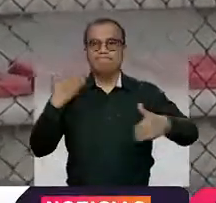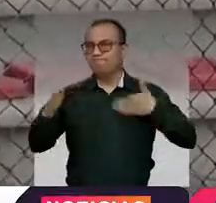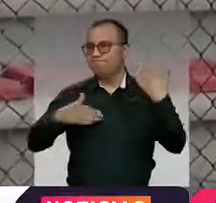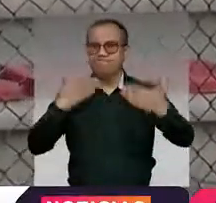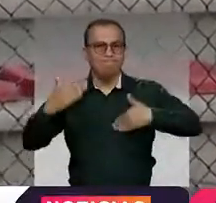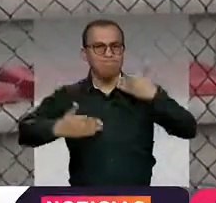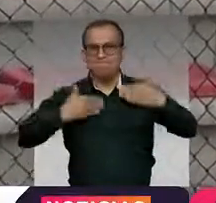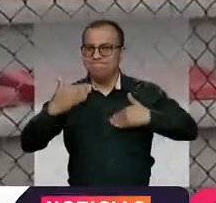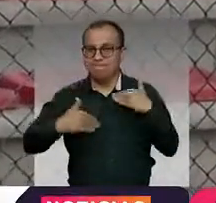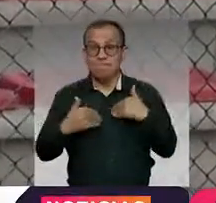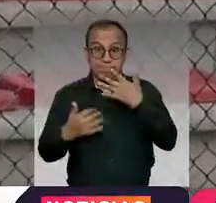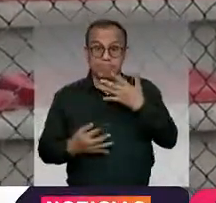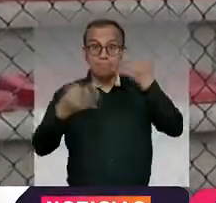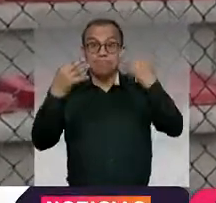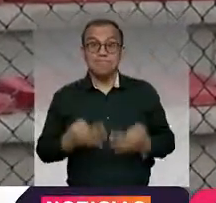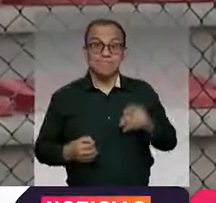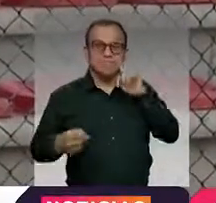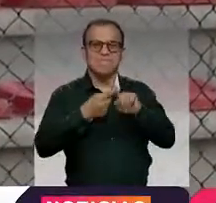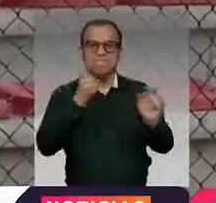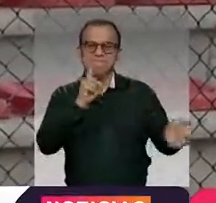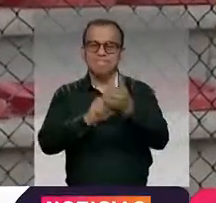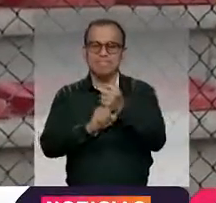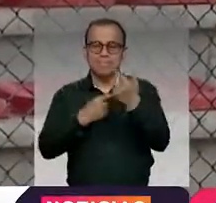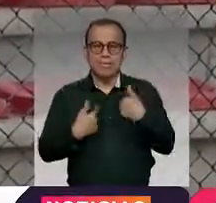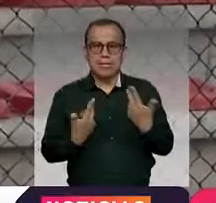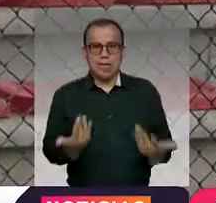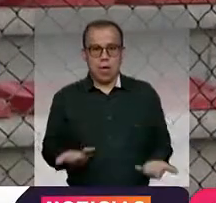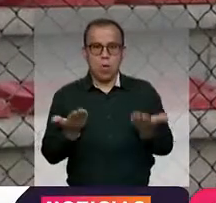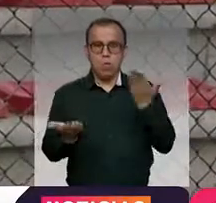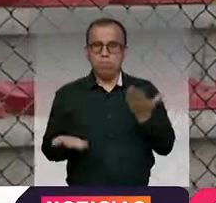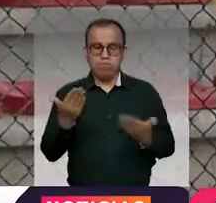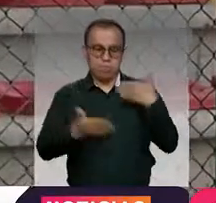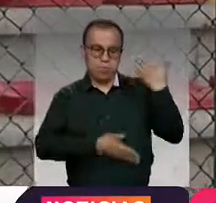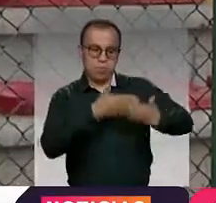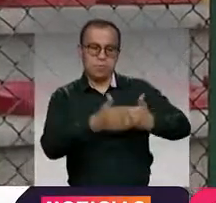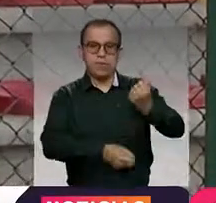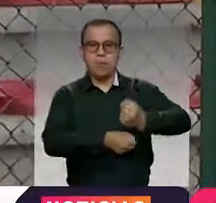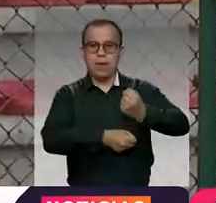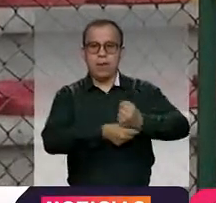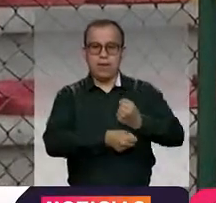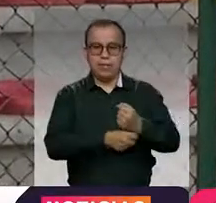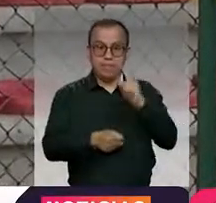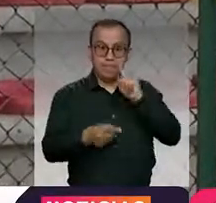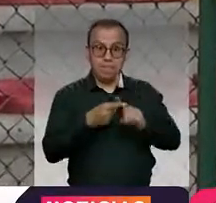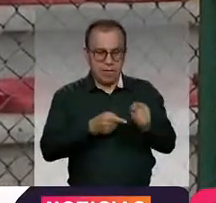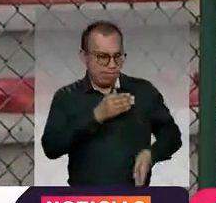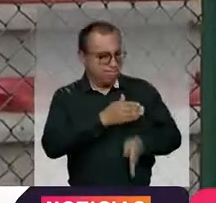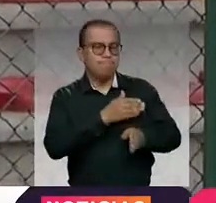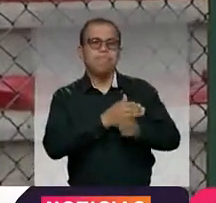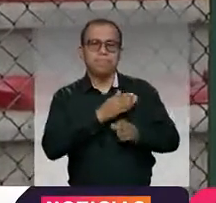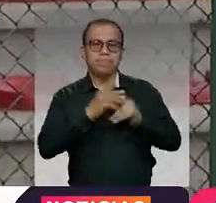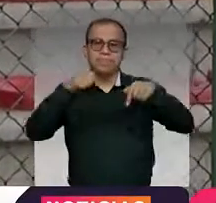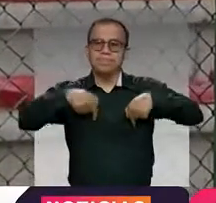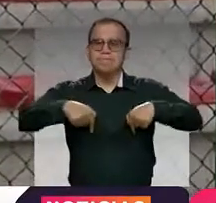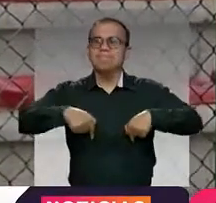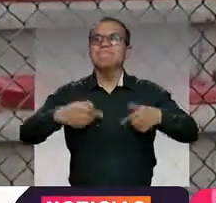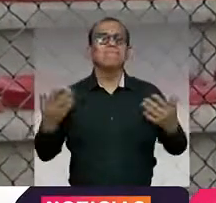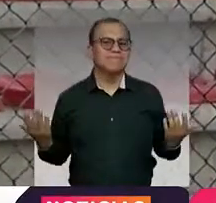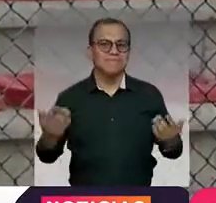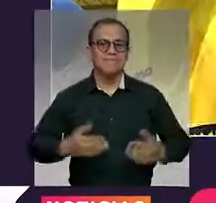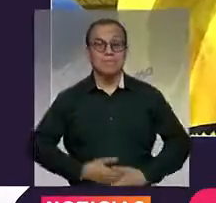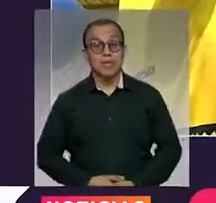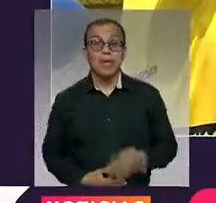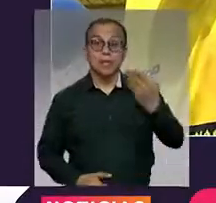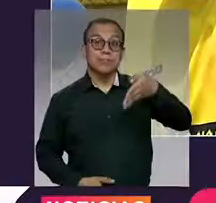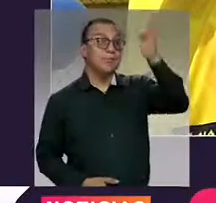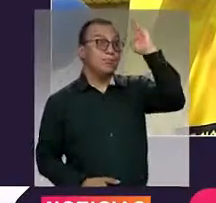Contento porque pues eso es lo que estamos buscando. Tenemos un equipo para eso y para eso venimos trabajando. Entonces, seguir con esta que si